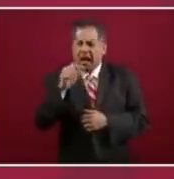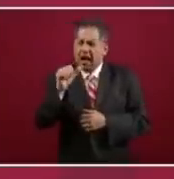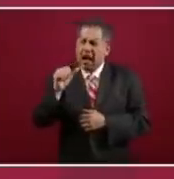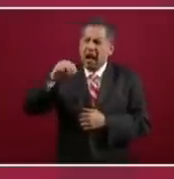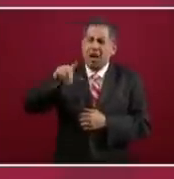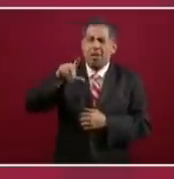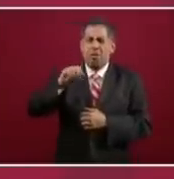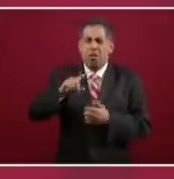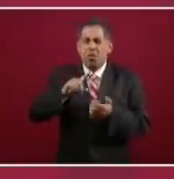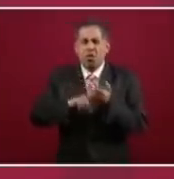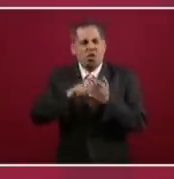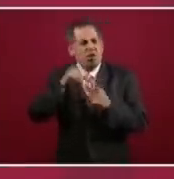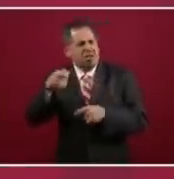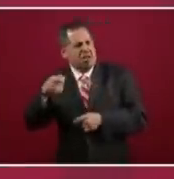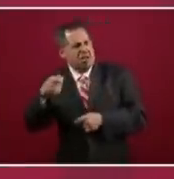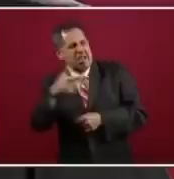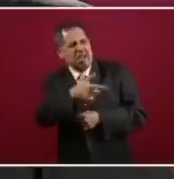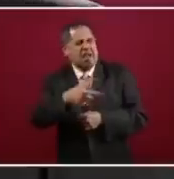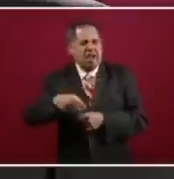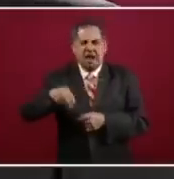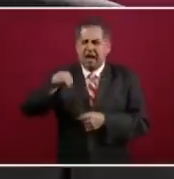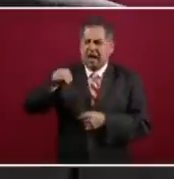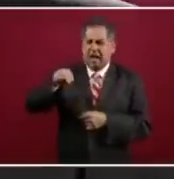eres una co